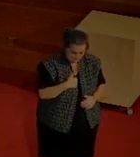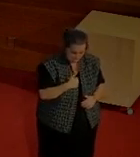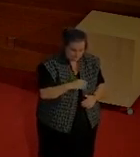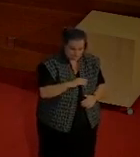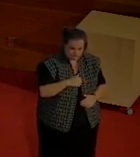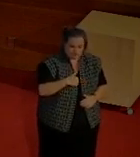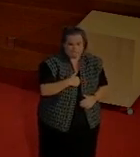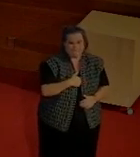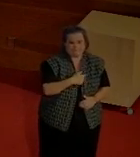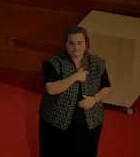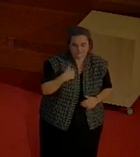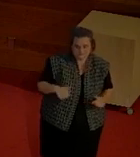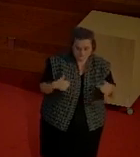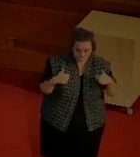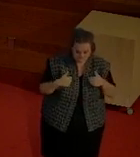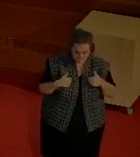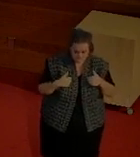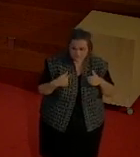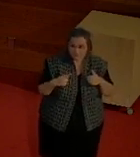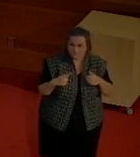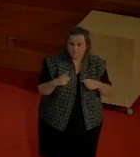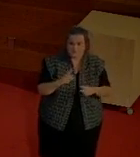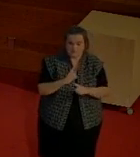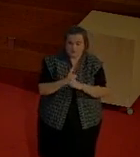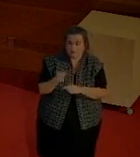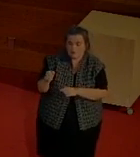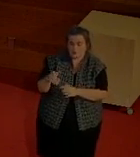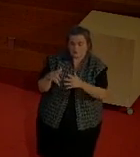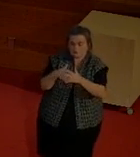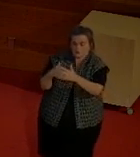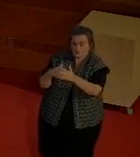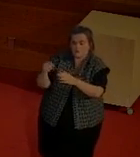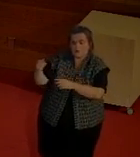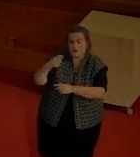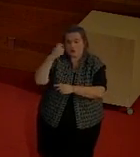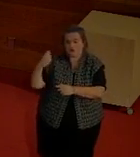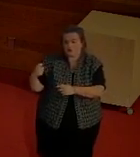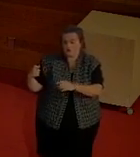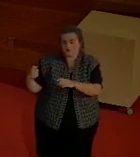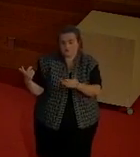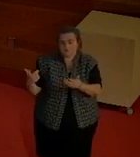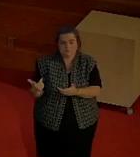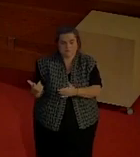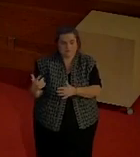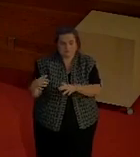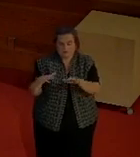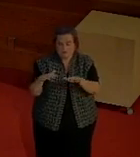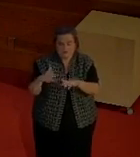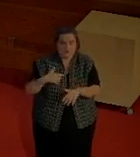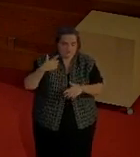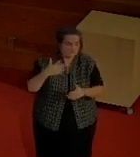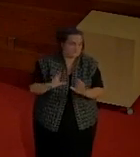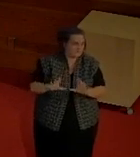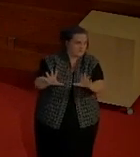China y tengo a mi rival fundamental Estados Unidos entretenido con Ucrania Pues que siga entretenido